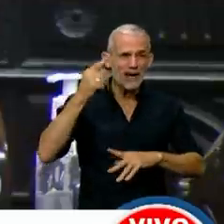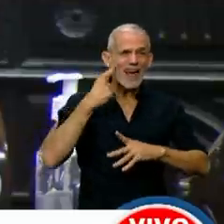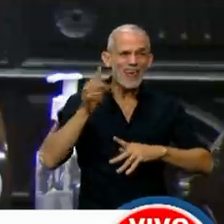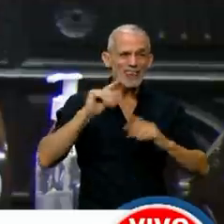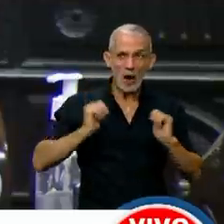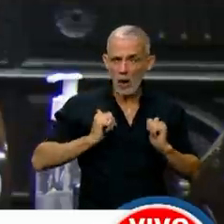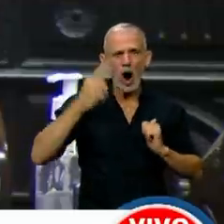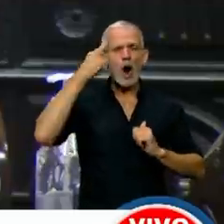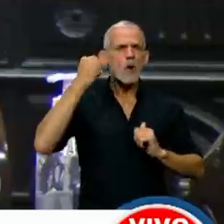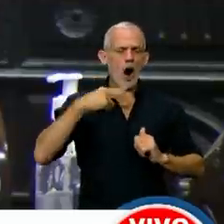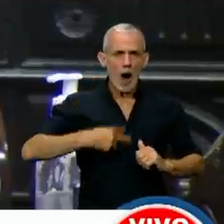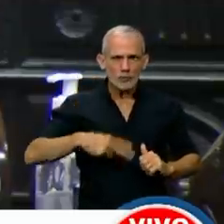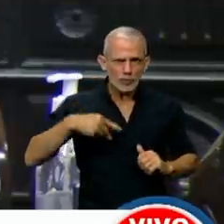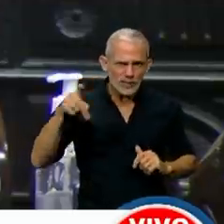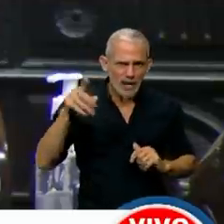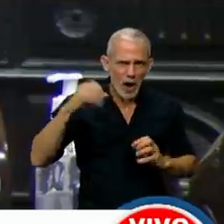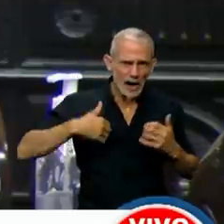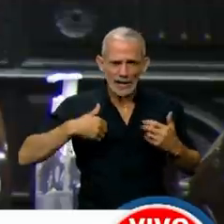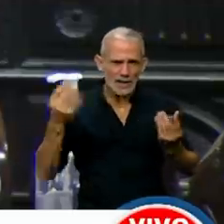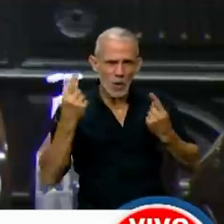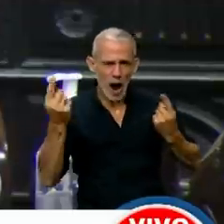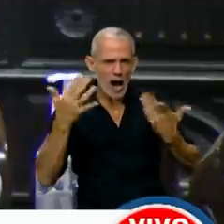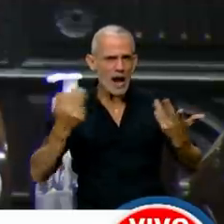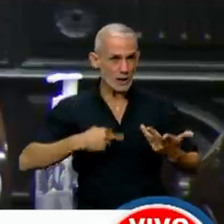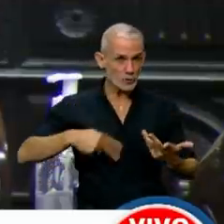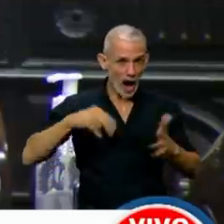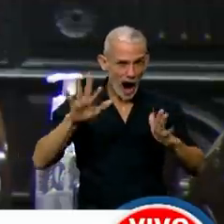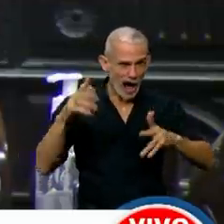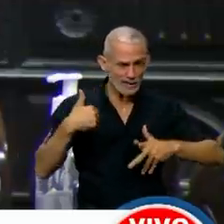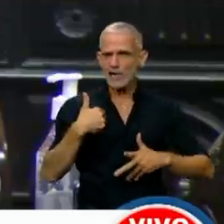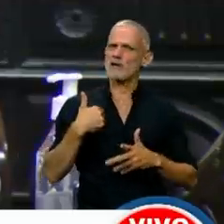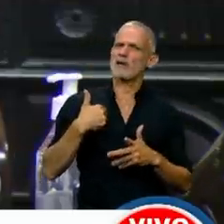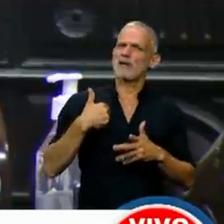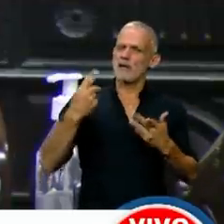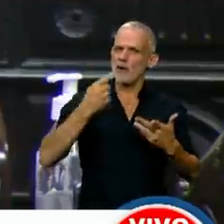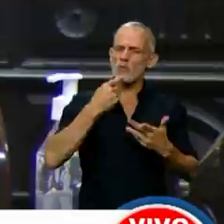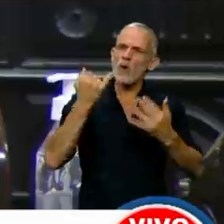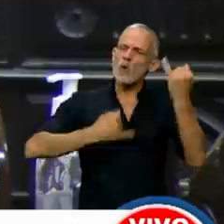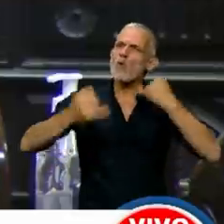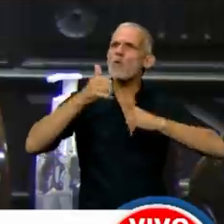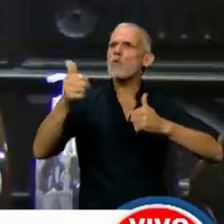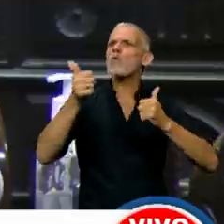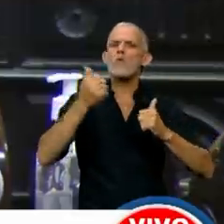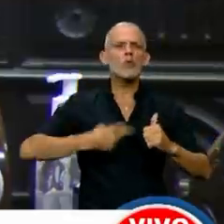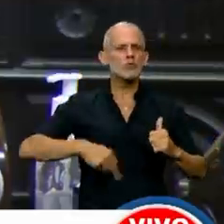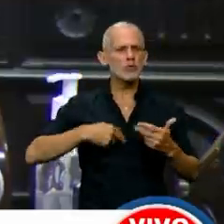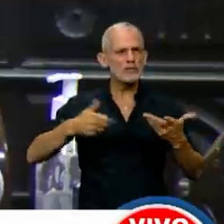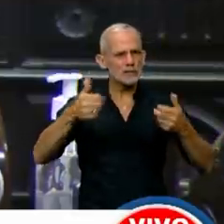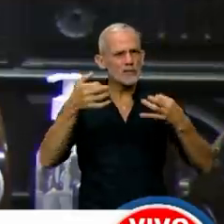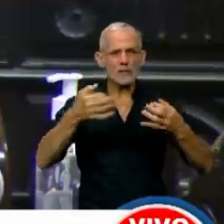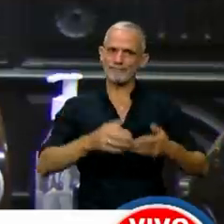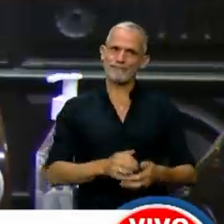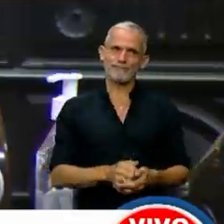estaba en suiza cuando lo escuchaba al ministro no me pareció que estaban en la argentina valoro muchísimo